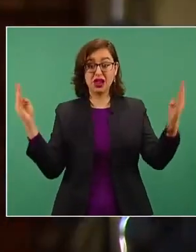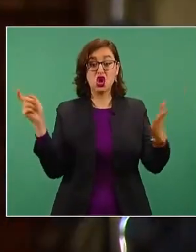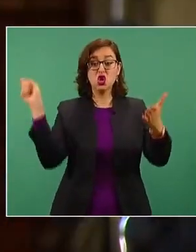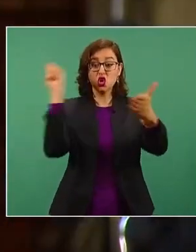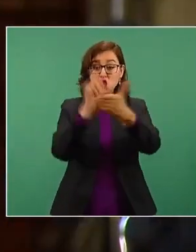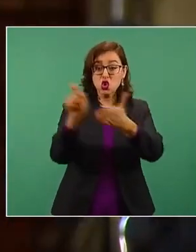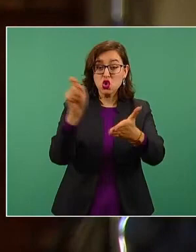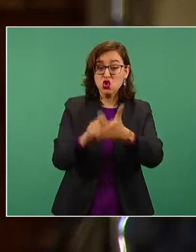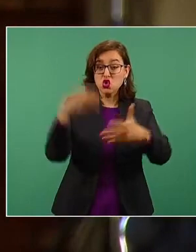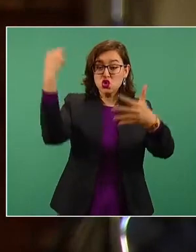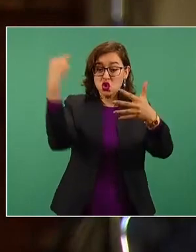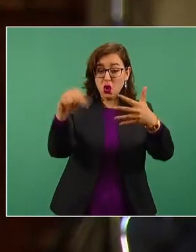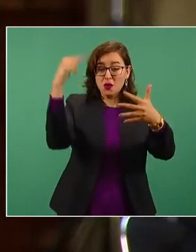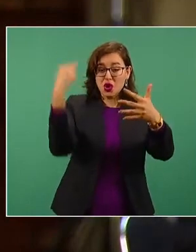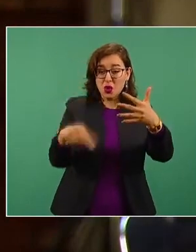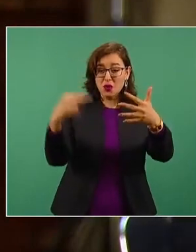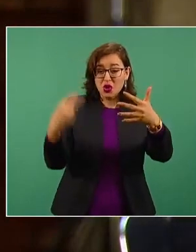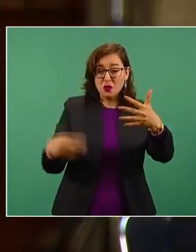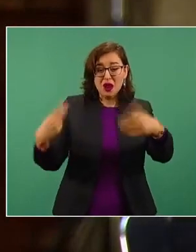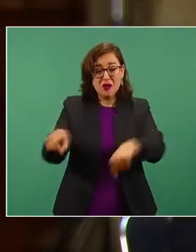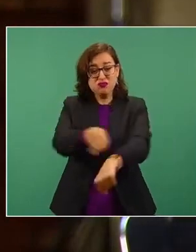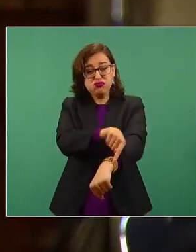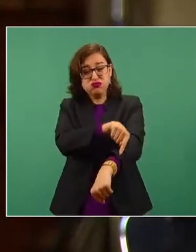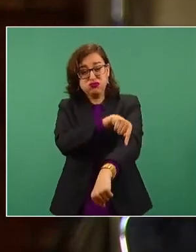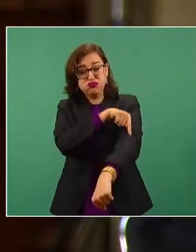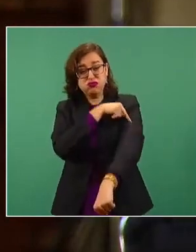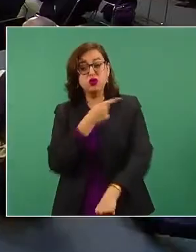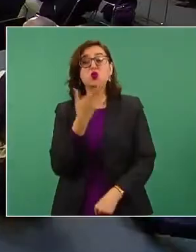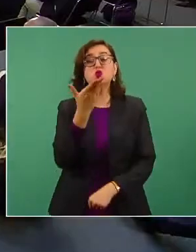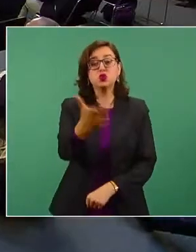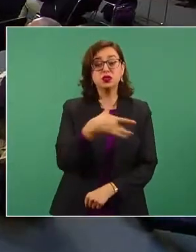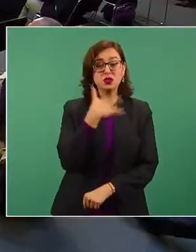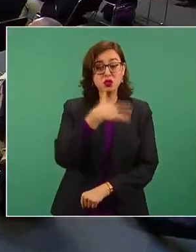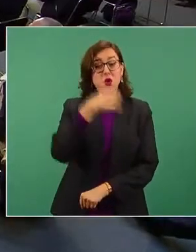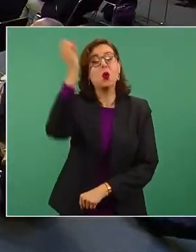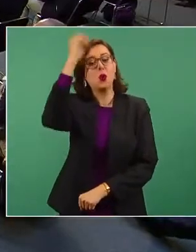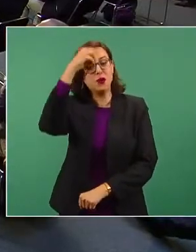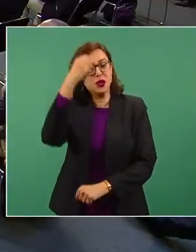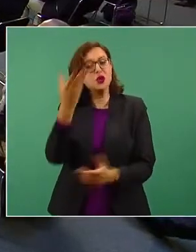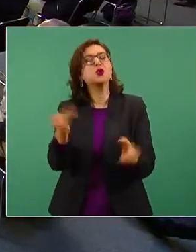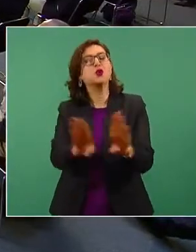poner las flores de las mujeres víctimas de feminicidio. No, pues eso…